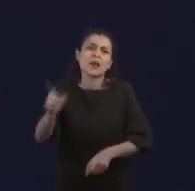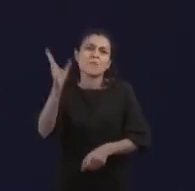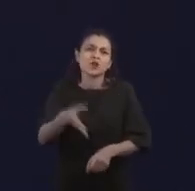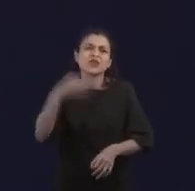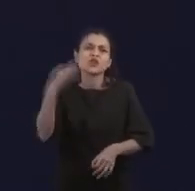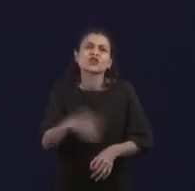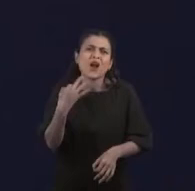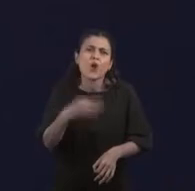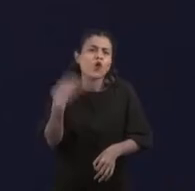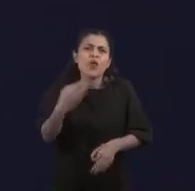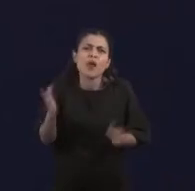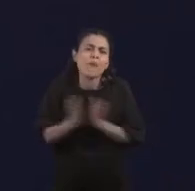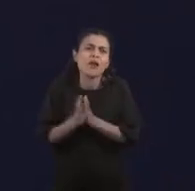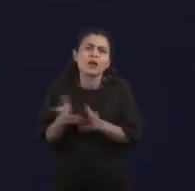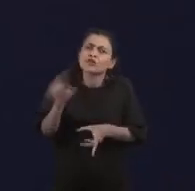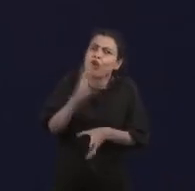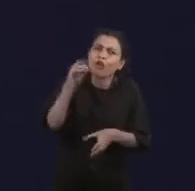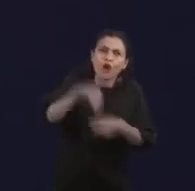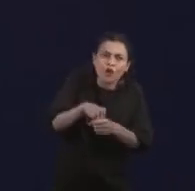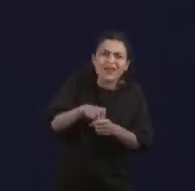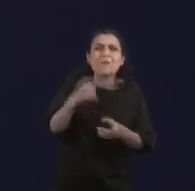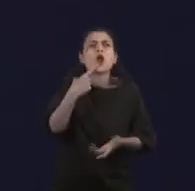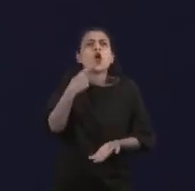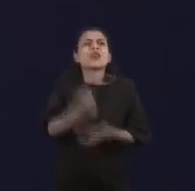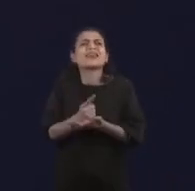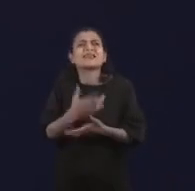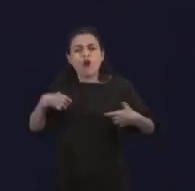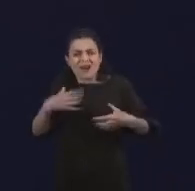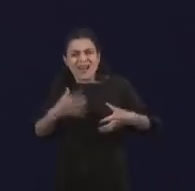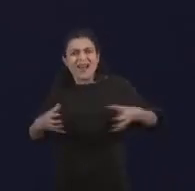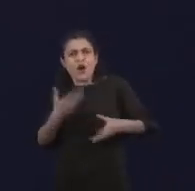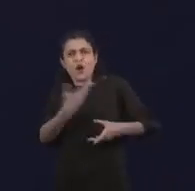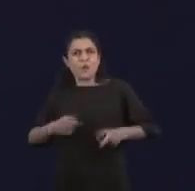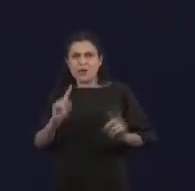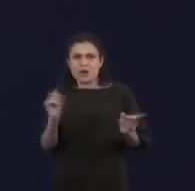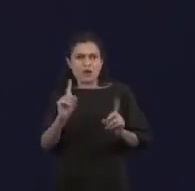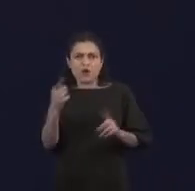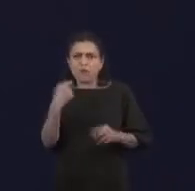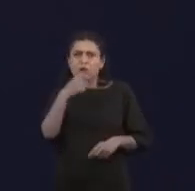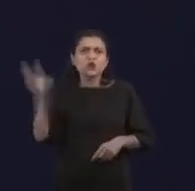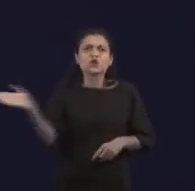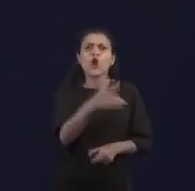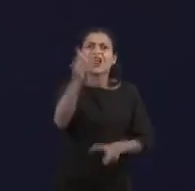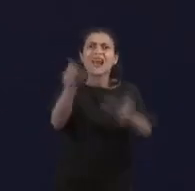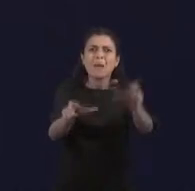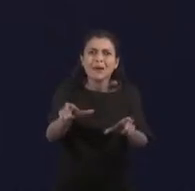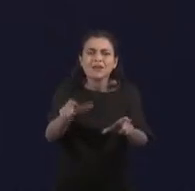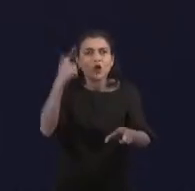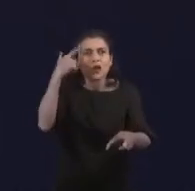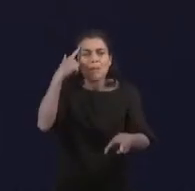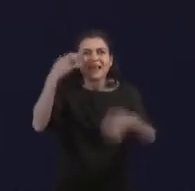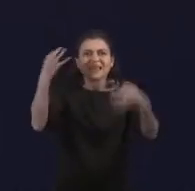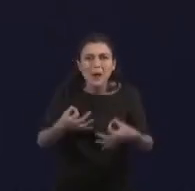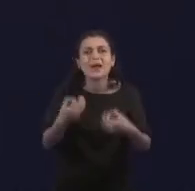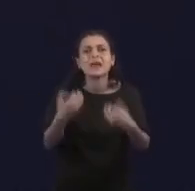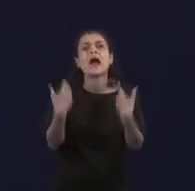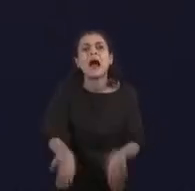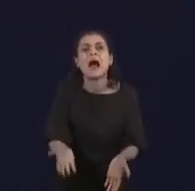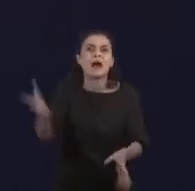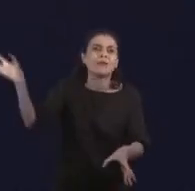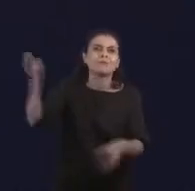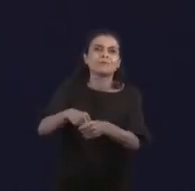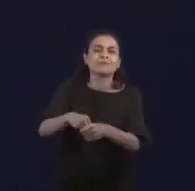nosotros. Y esto ya no es una cuestión nuestra de gobierno, es una cuestión del sentido común, digo, ¿no? Y el sentido común no solo para nosotros, sino para el resto del mundo.